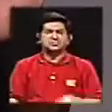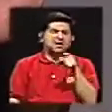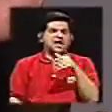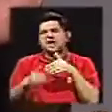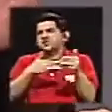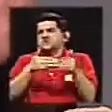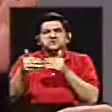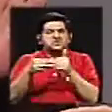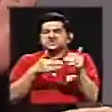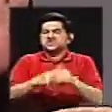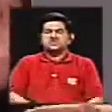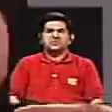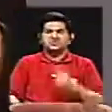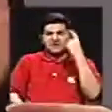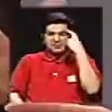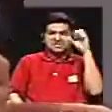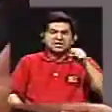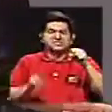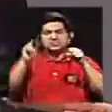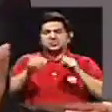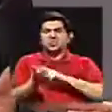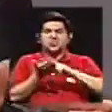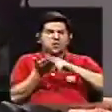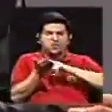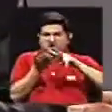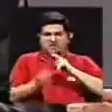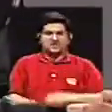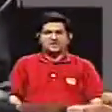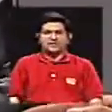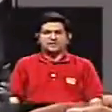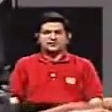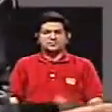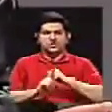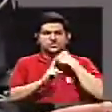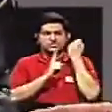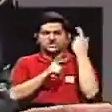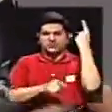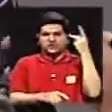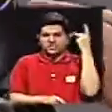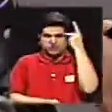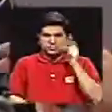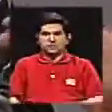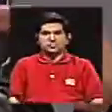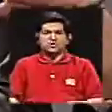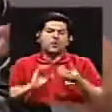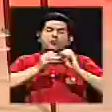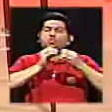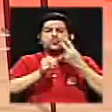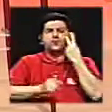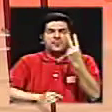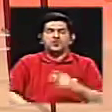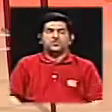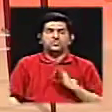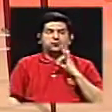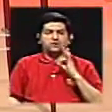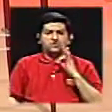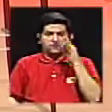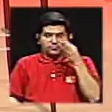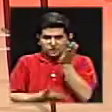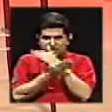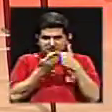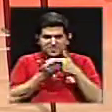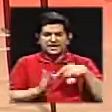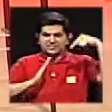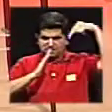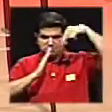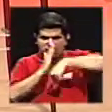importa si piensa o no piensa que Liberación es una situación política, sino que es un número. En el próximo segmento vamos a profundizar